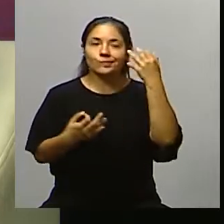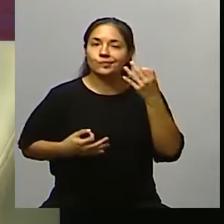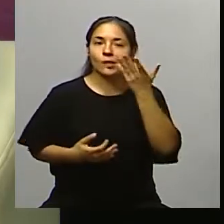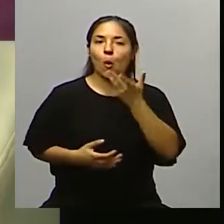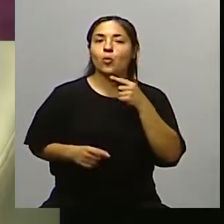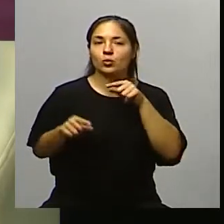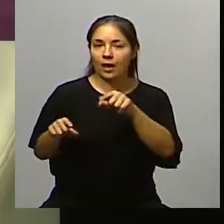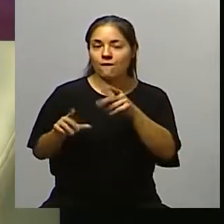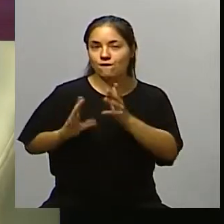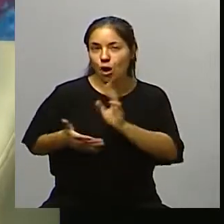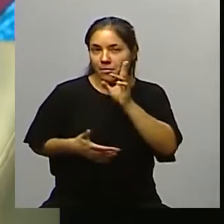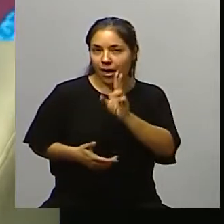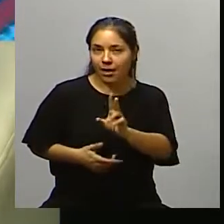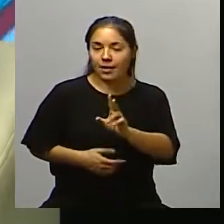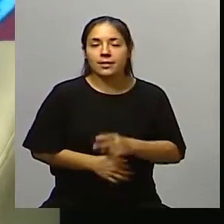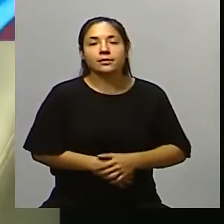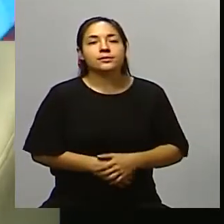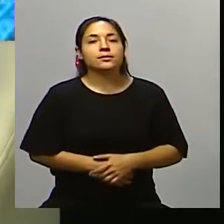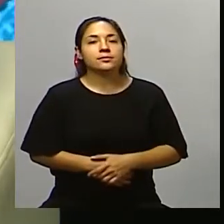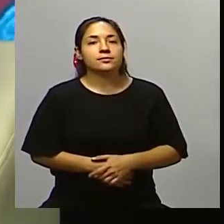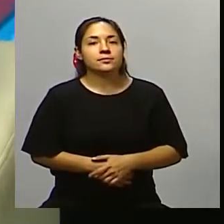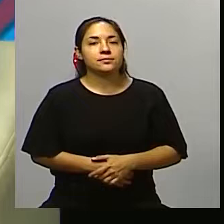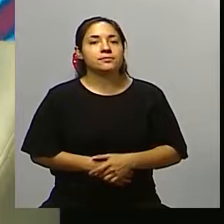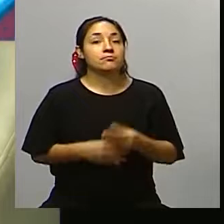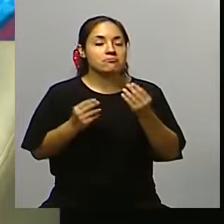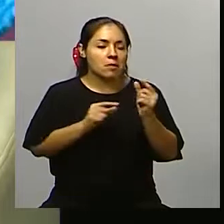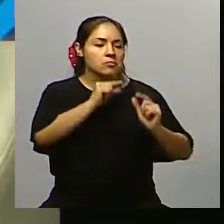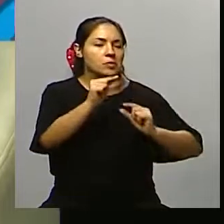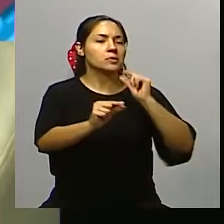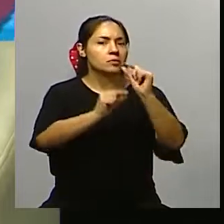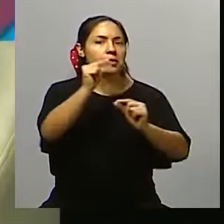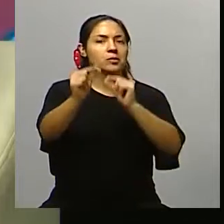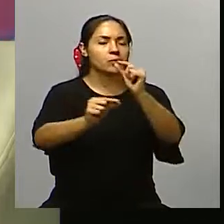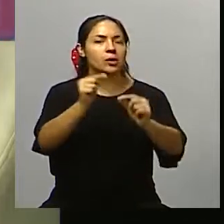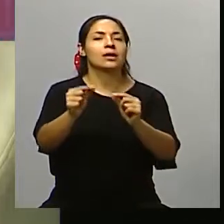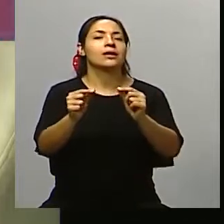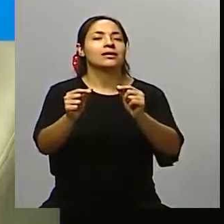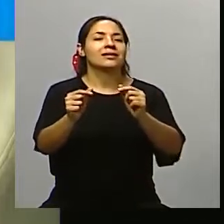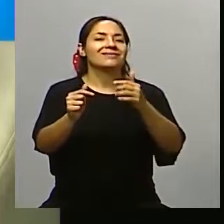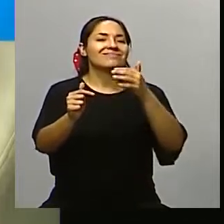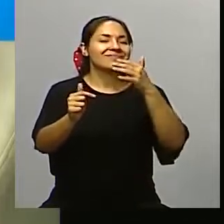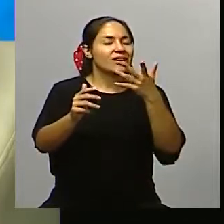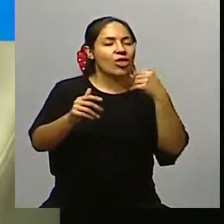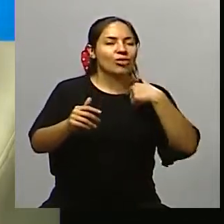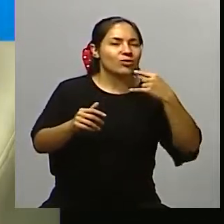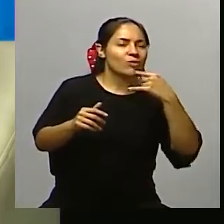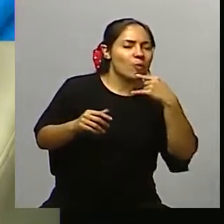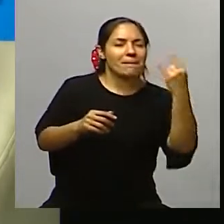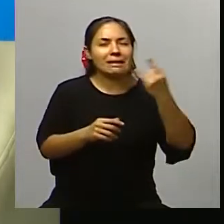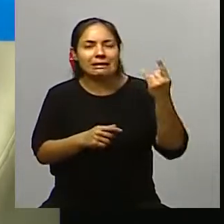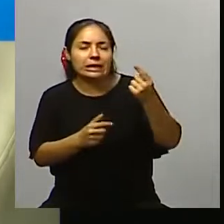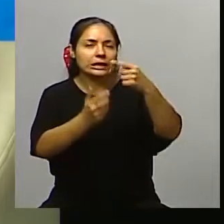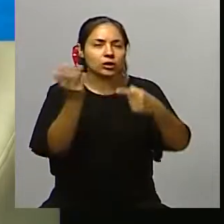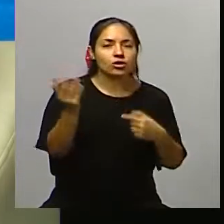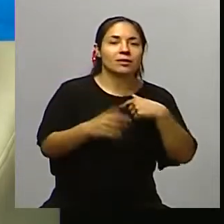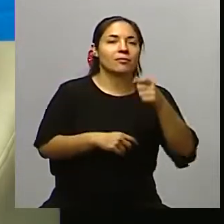Y la verdad es que lo que poco a poco se ha ido rompiendo el prejuicio a partir de, aparte de muchos estudios científicos, es la asignación